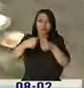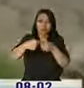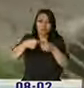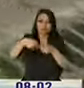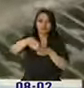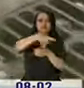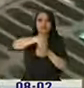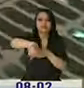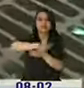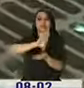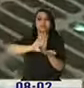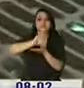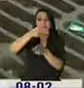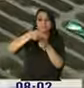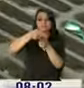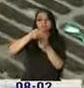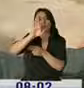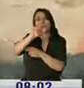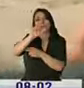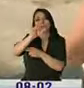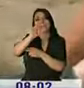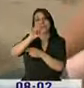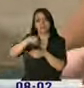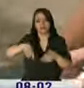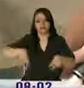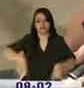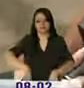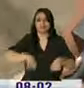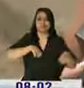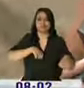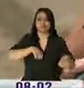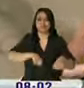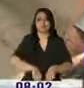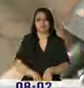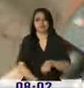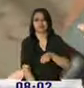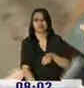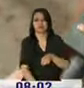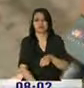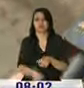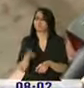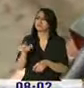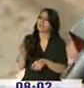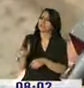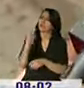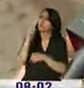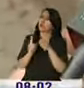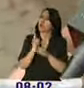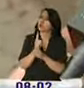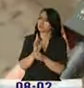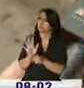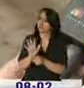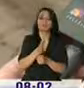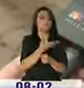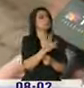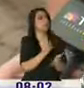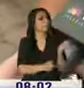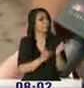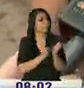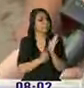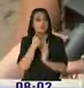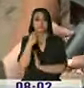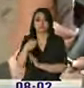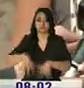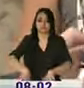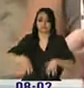de una rejilla de alcantarillado. Está más o menos desde hace casi un año. ¿Qué ha pasado? Se empezaron a robar las rejillas.